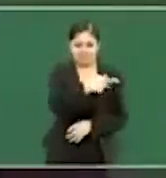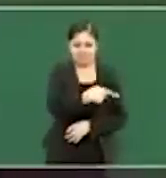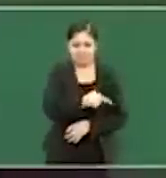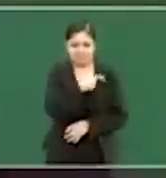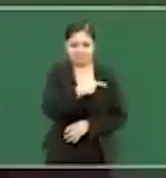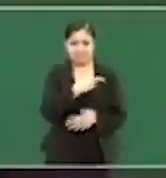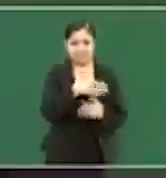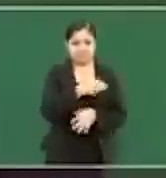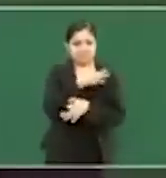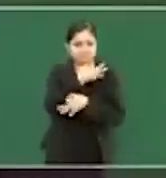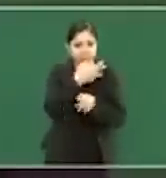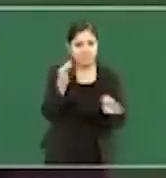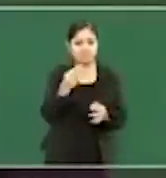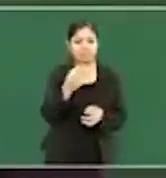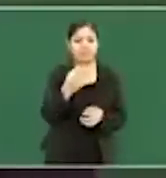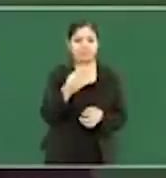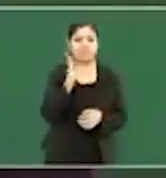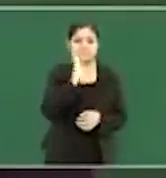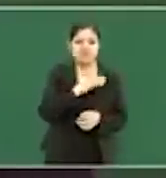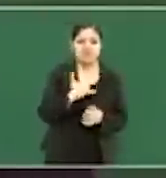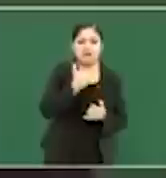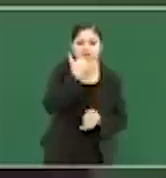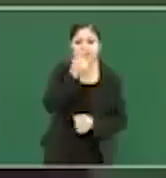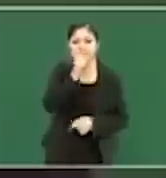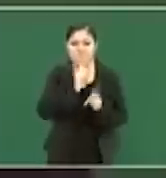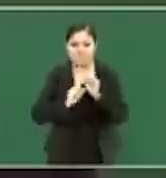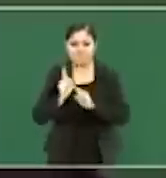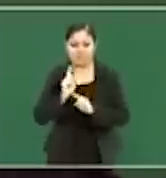pues hay que tener